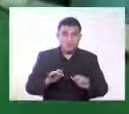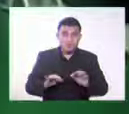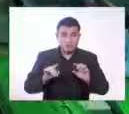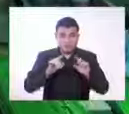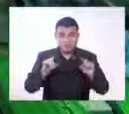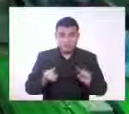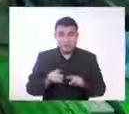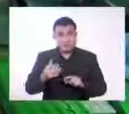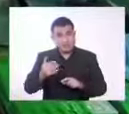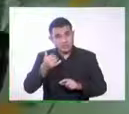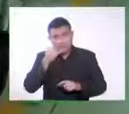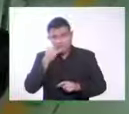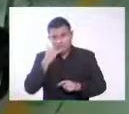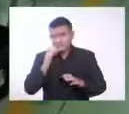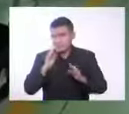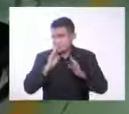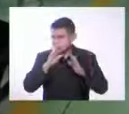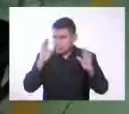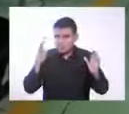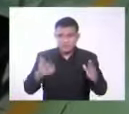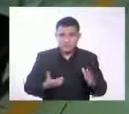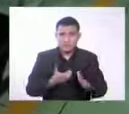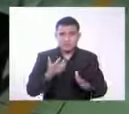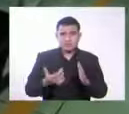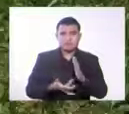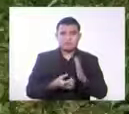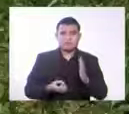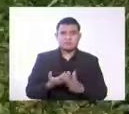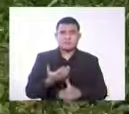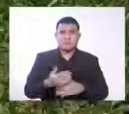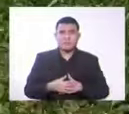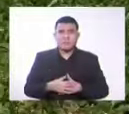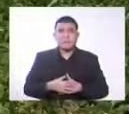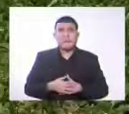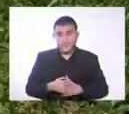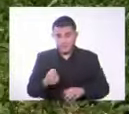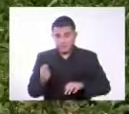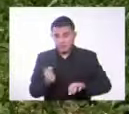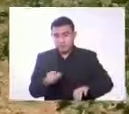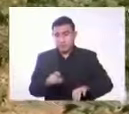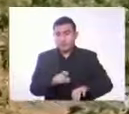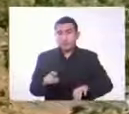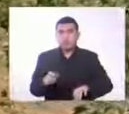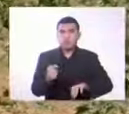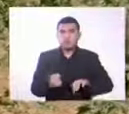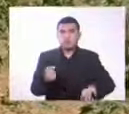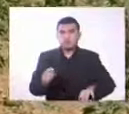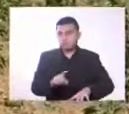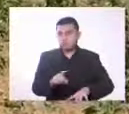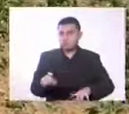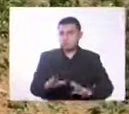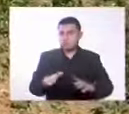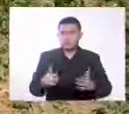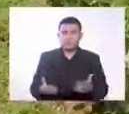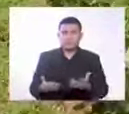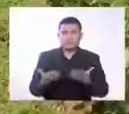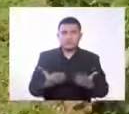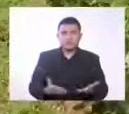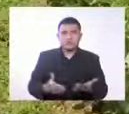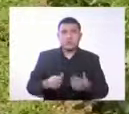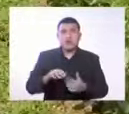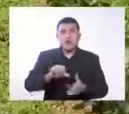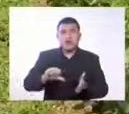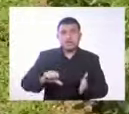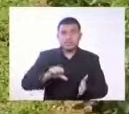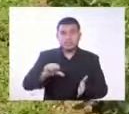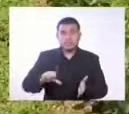los dispositivos de alta tecnología. Incluso los pesticidas utilizados en la agricultura se fabrican con aceites derivados